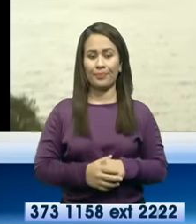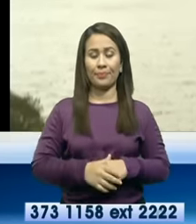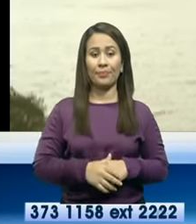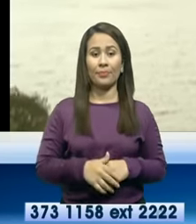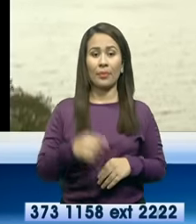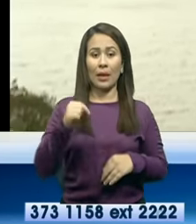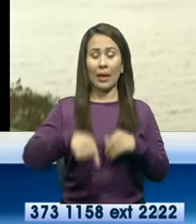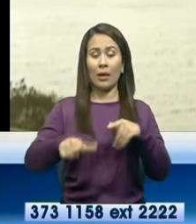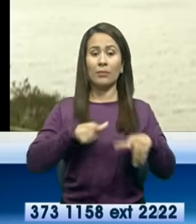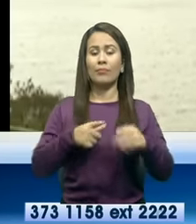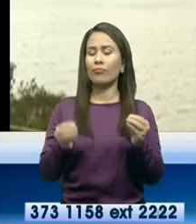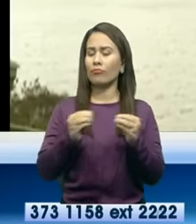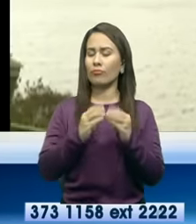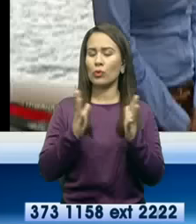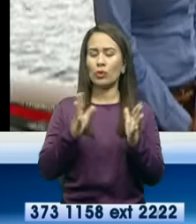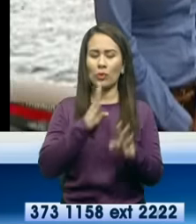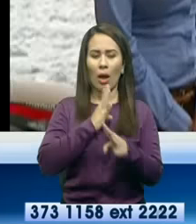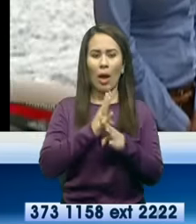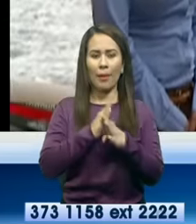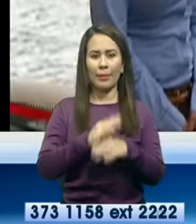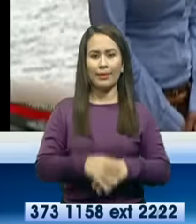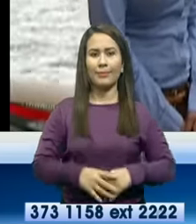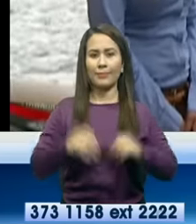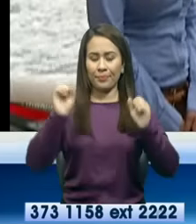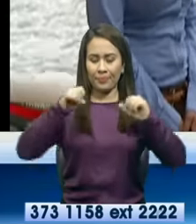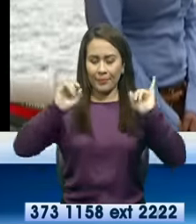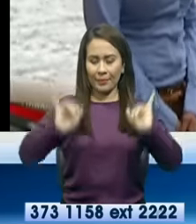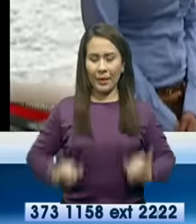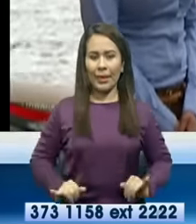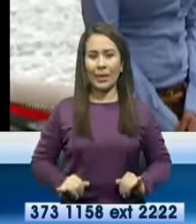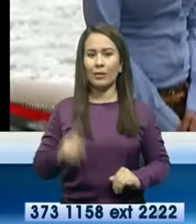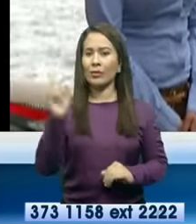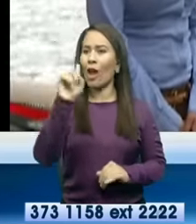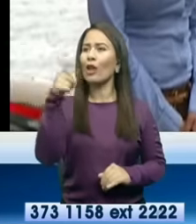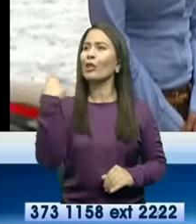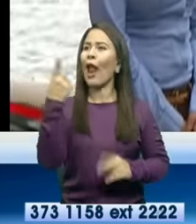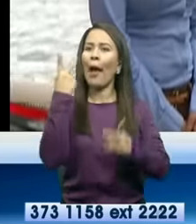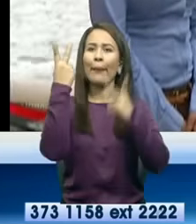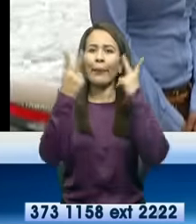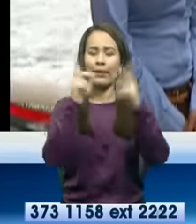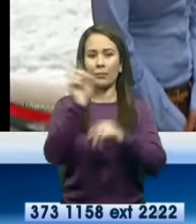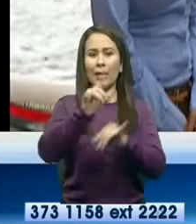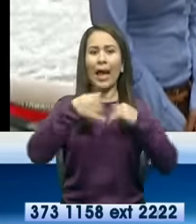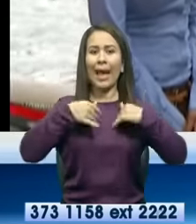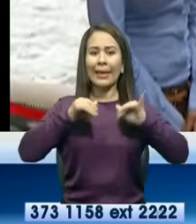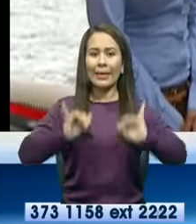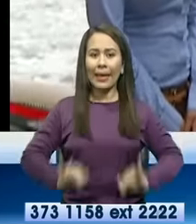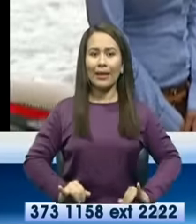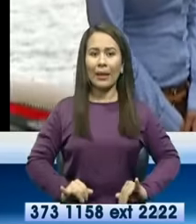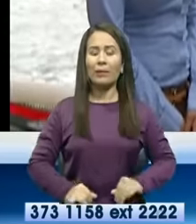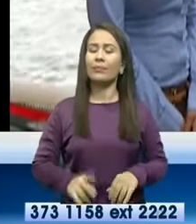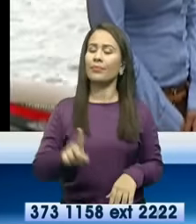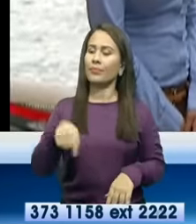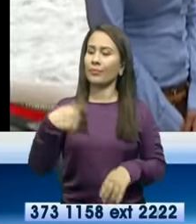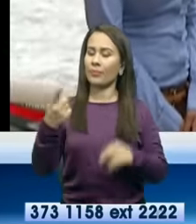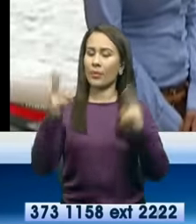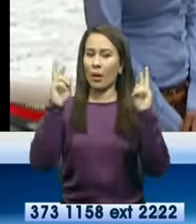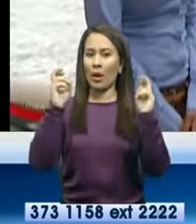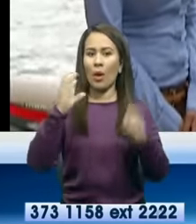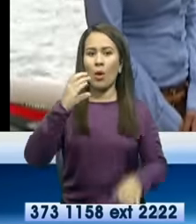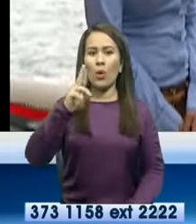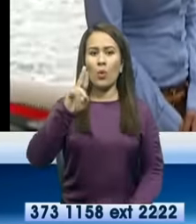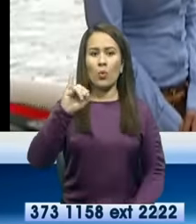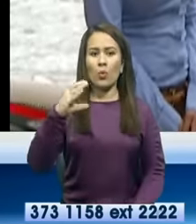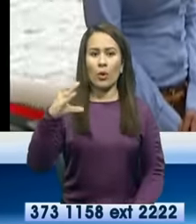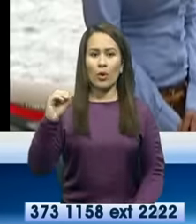están mucho que hablar de Cotacachi, debería venirse a quedar, no solo a visitar en Cotacachi, por un lado. Por el otro, la Laguna de